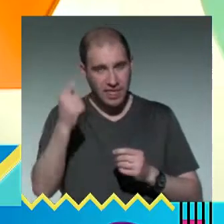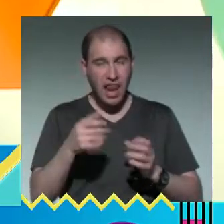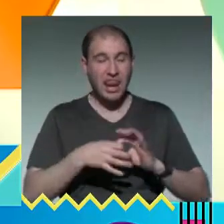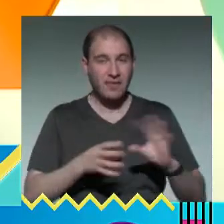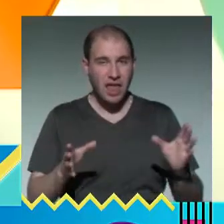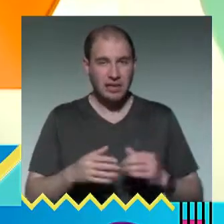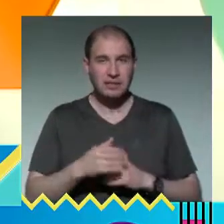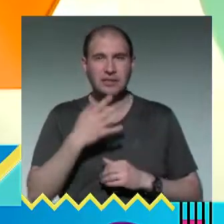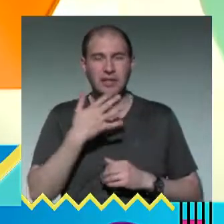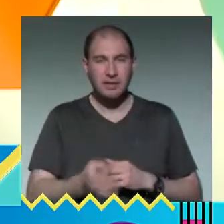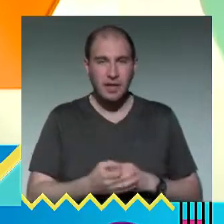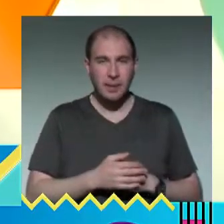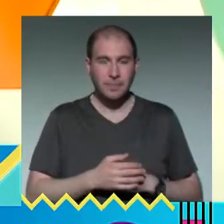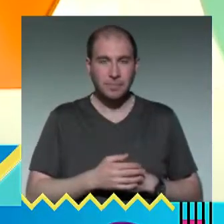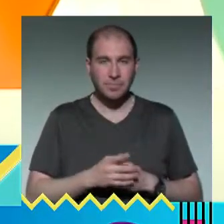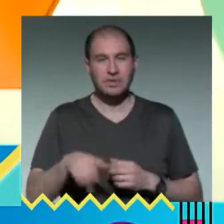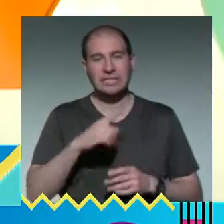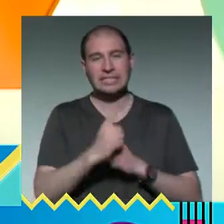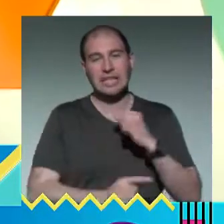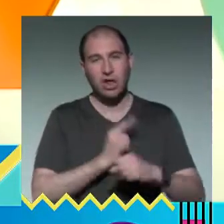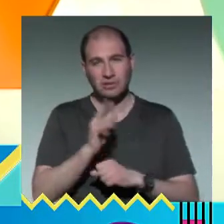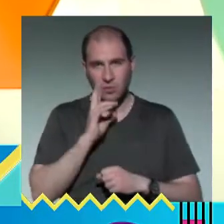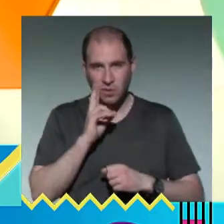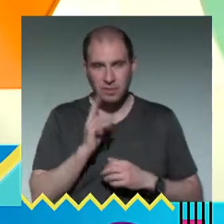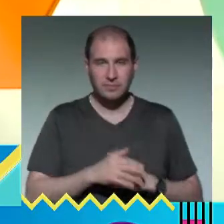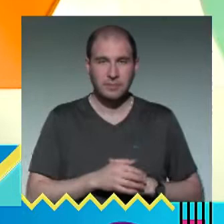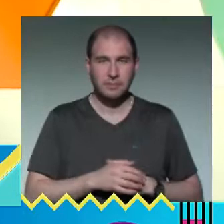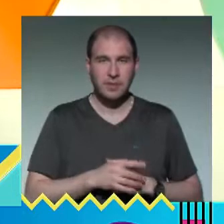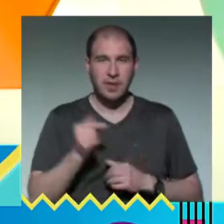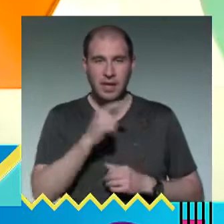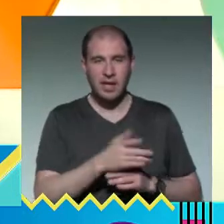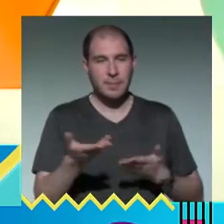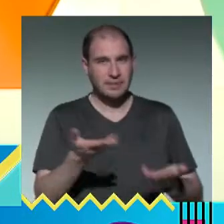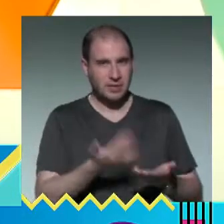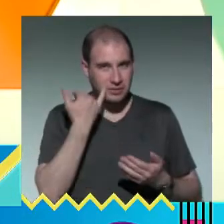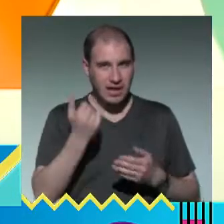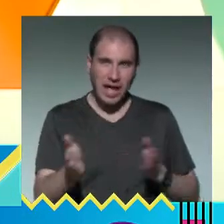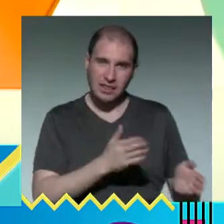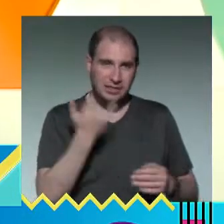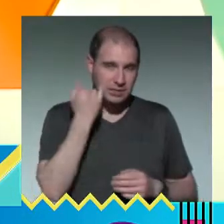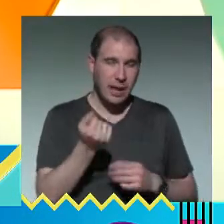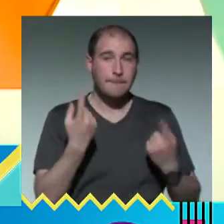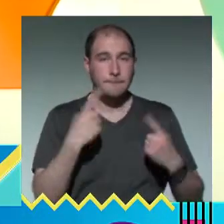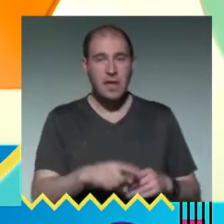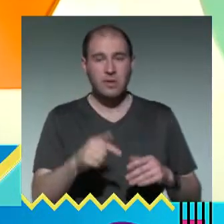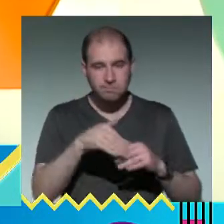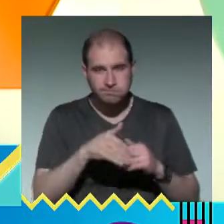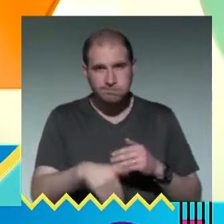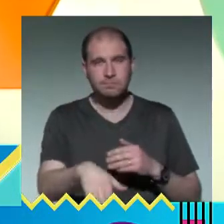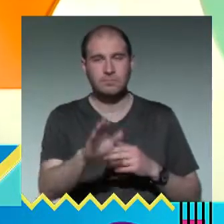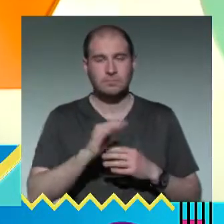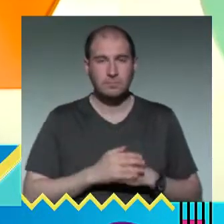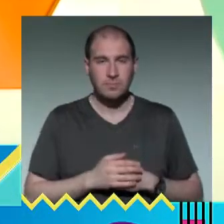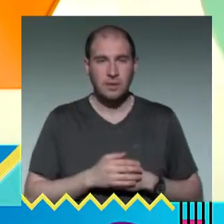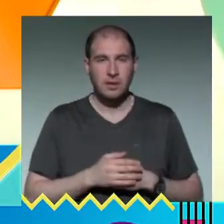liberal, realmente, ya hablando en el siglo XIX, ¿no es cierto? Ella ya ha hecho la presentación anterior, pero a partir de ese momento,